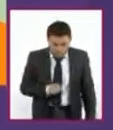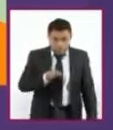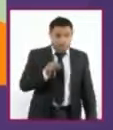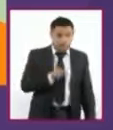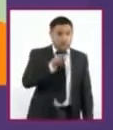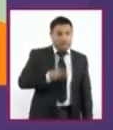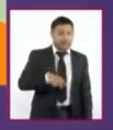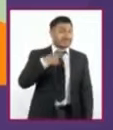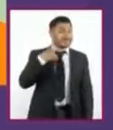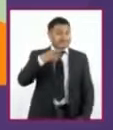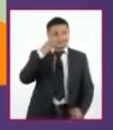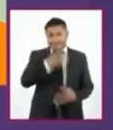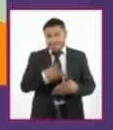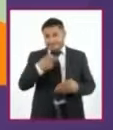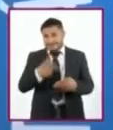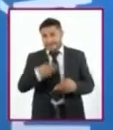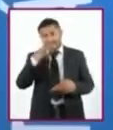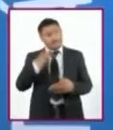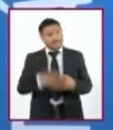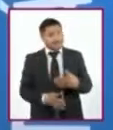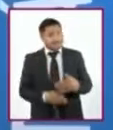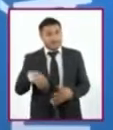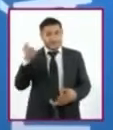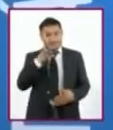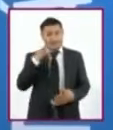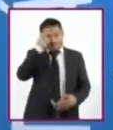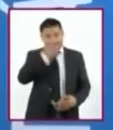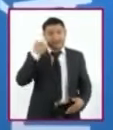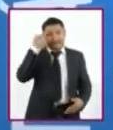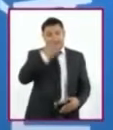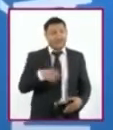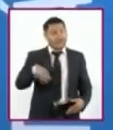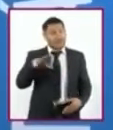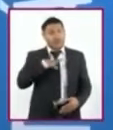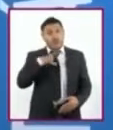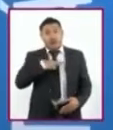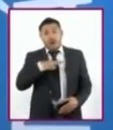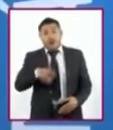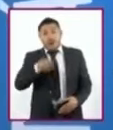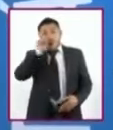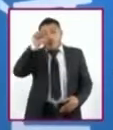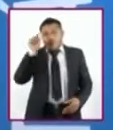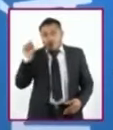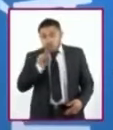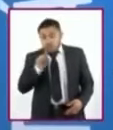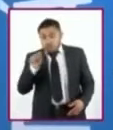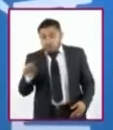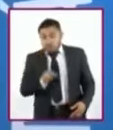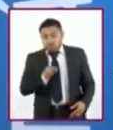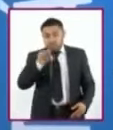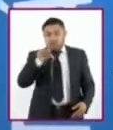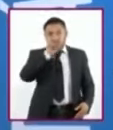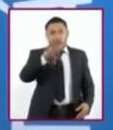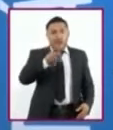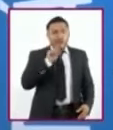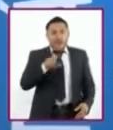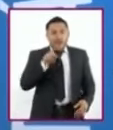la figura simétrica. Si lo analizamos, los vértices de ambas figuras están a la misma